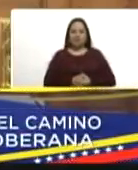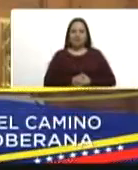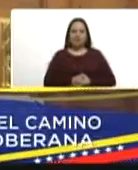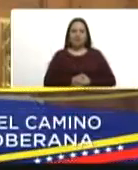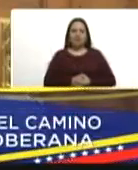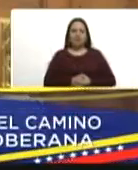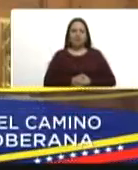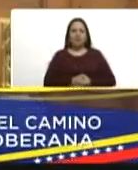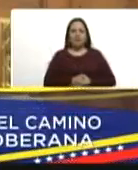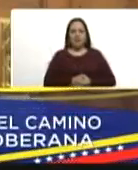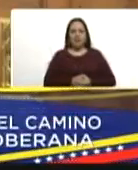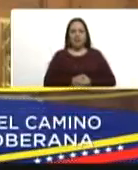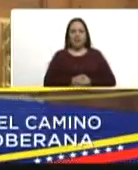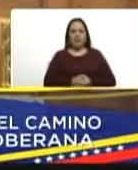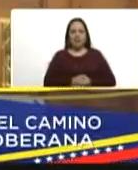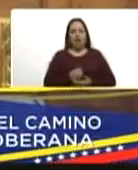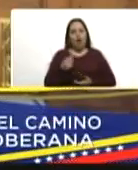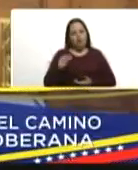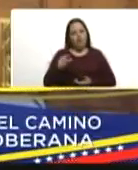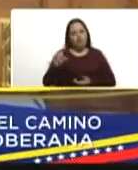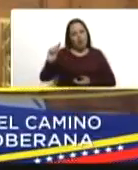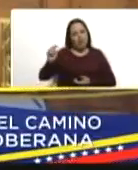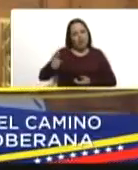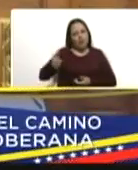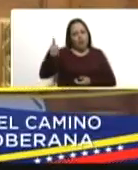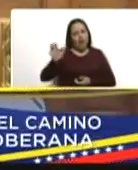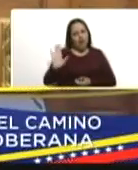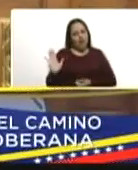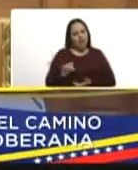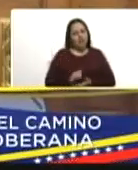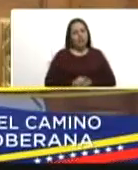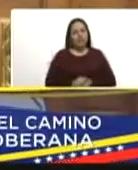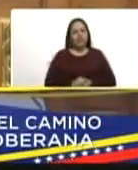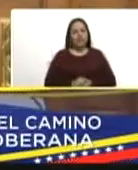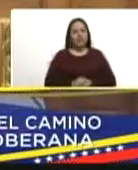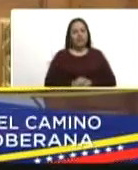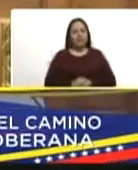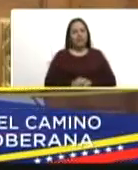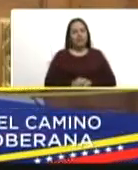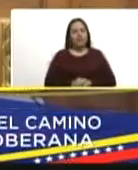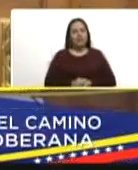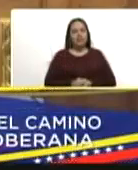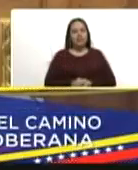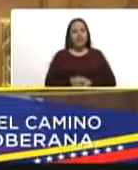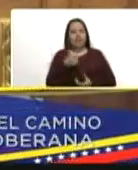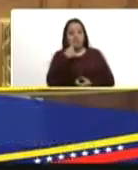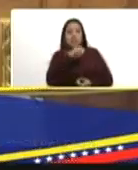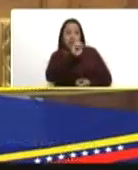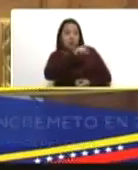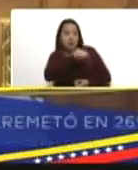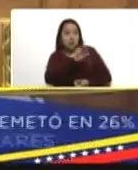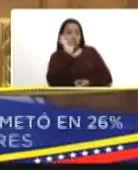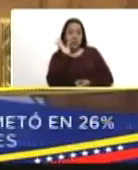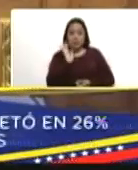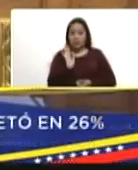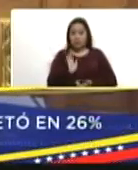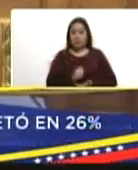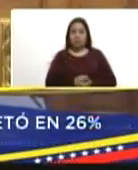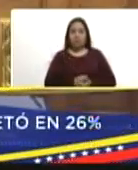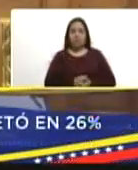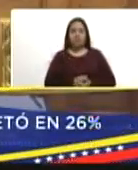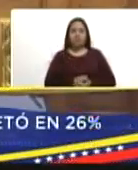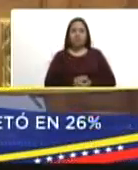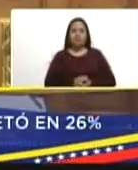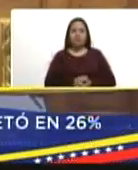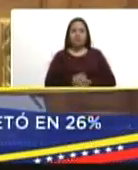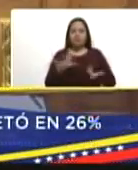eso poquito más sí Mira dicen que sí Ah Qué